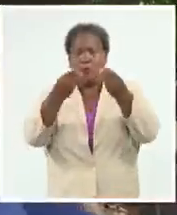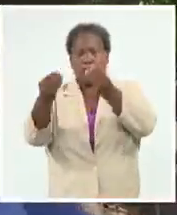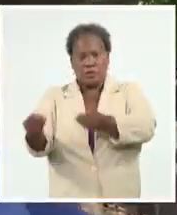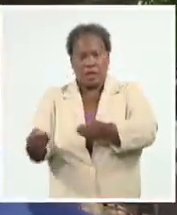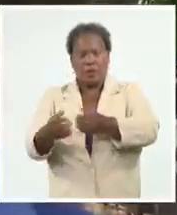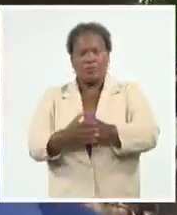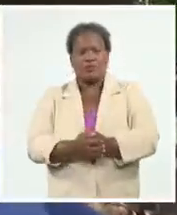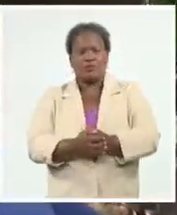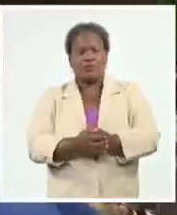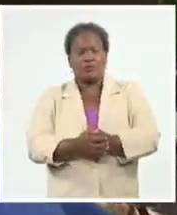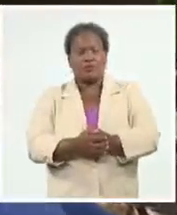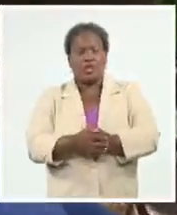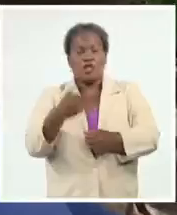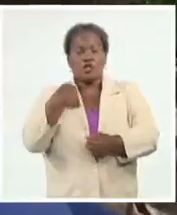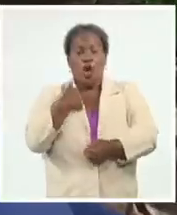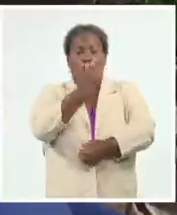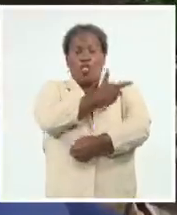Doné